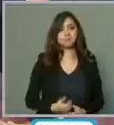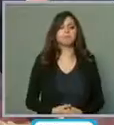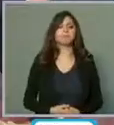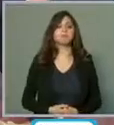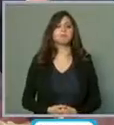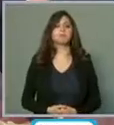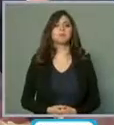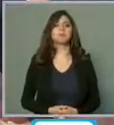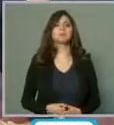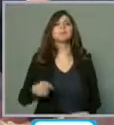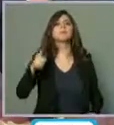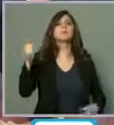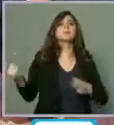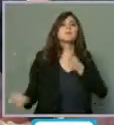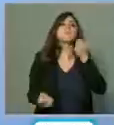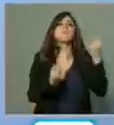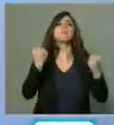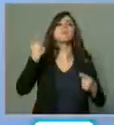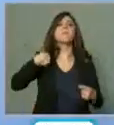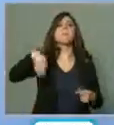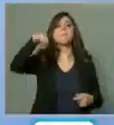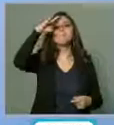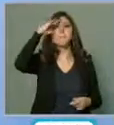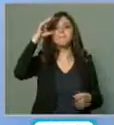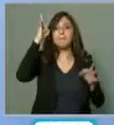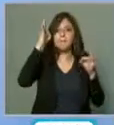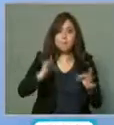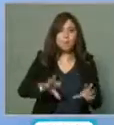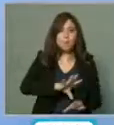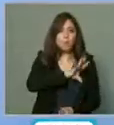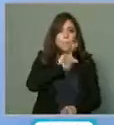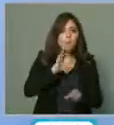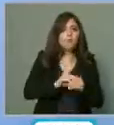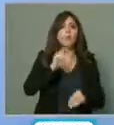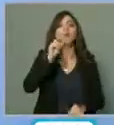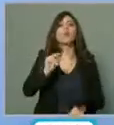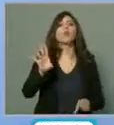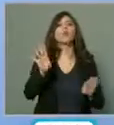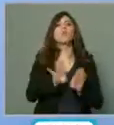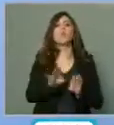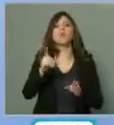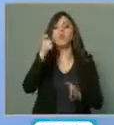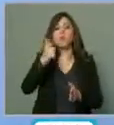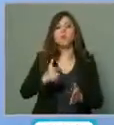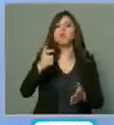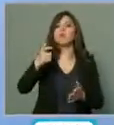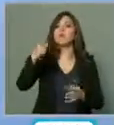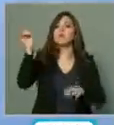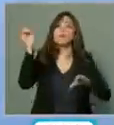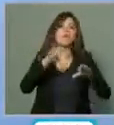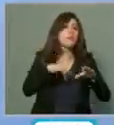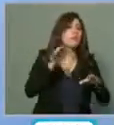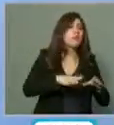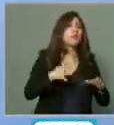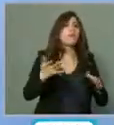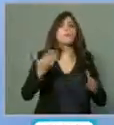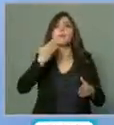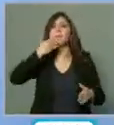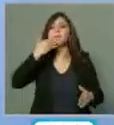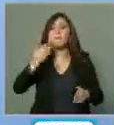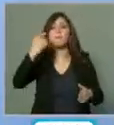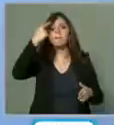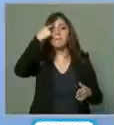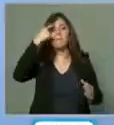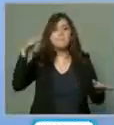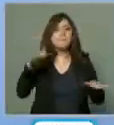llegar completo, no solamente con el ahorro, sino también con la mente fresca, ágil. Porque entonces, ¿qué